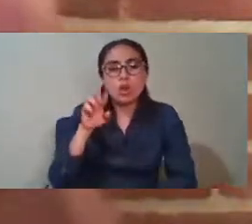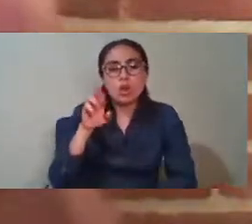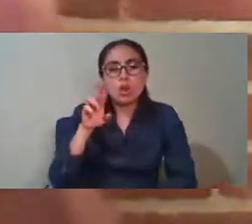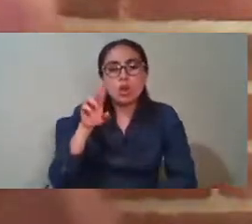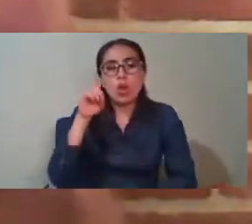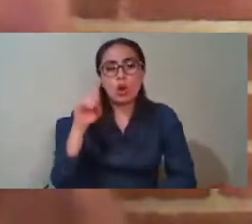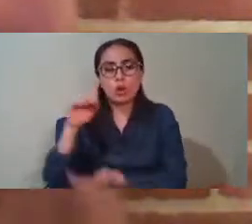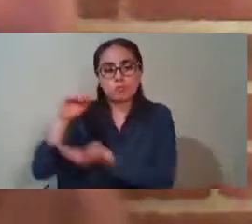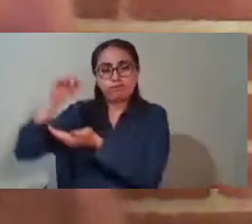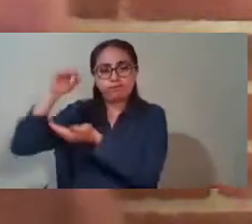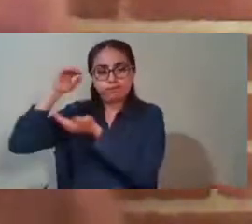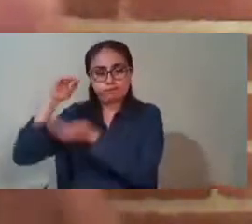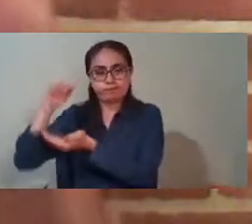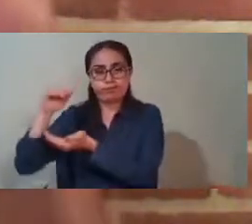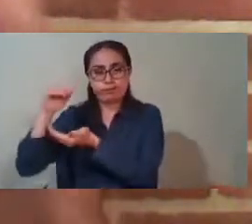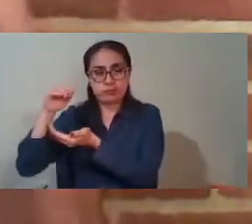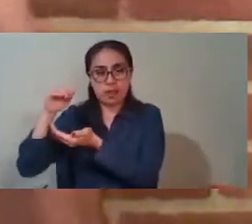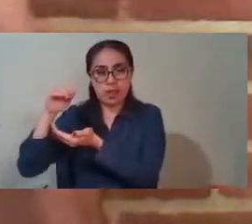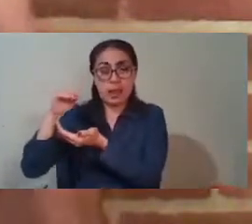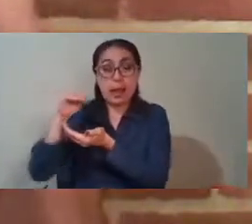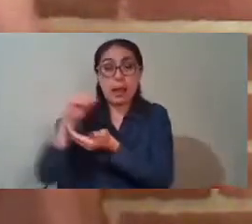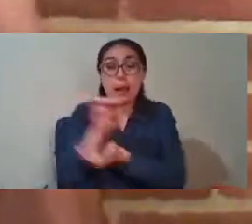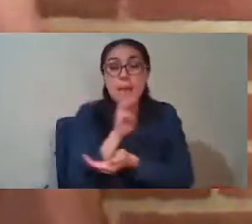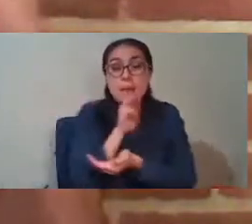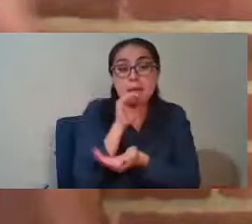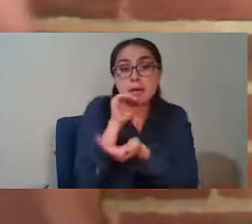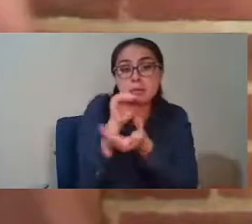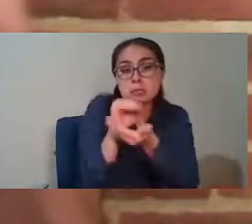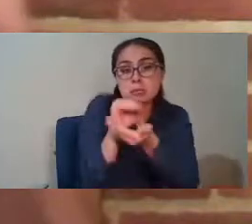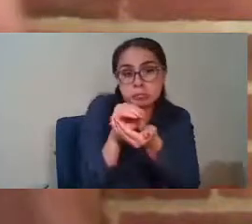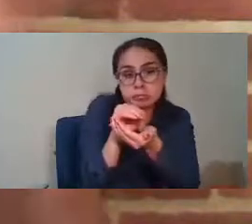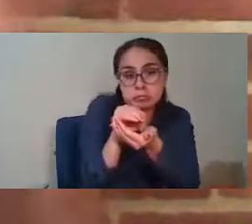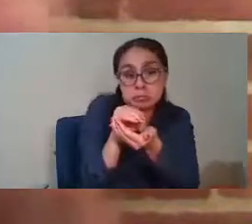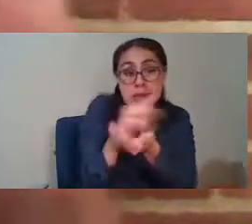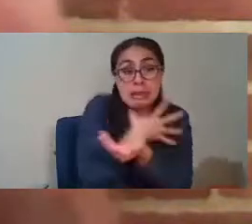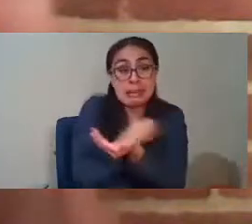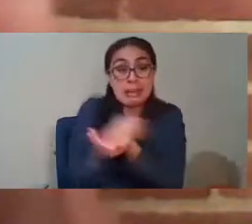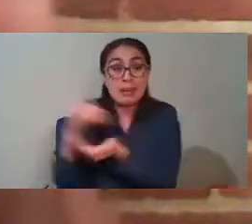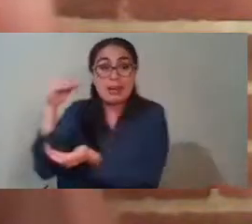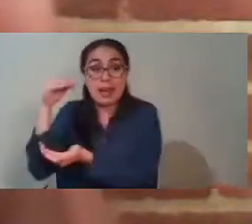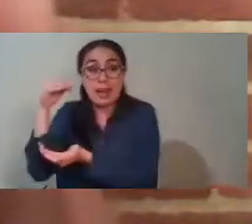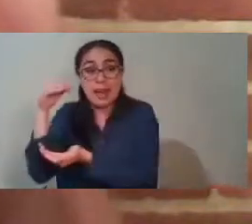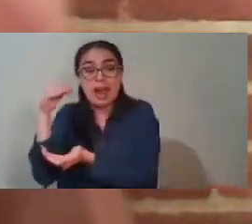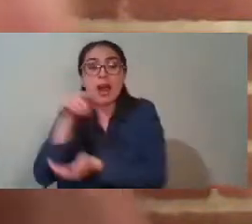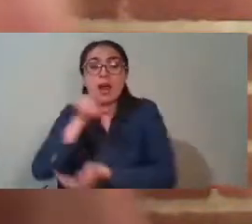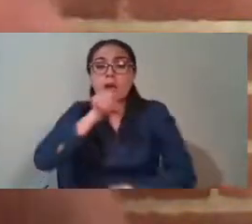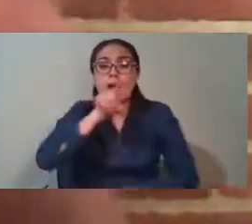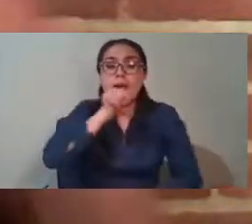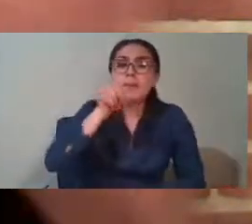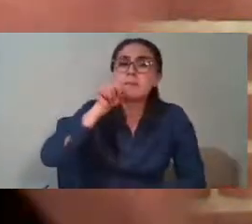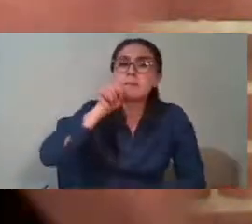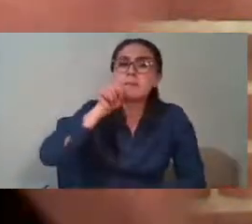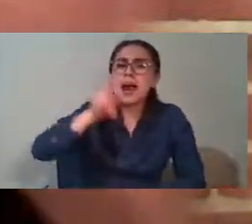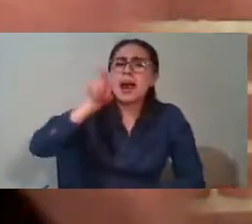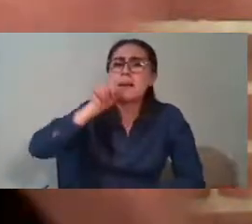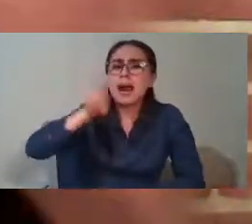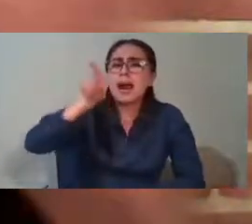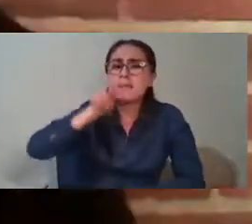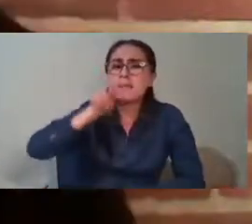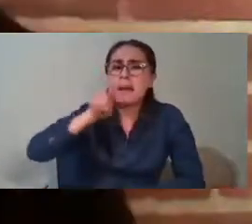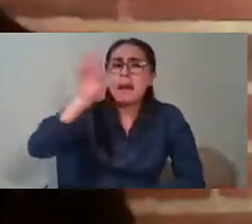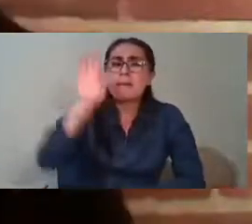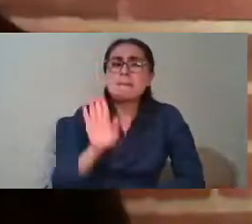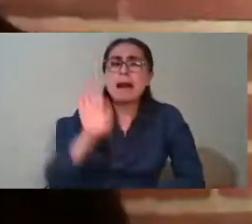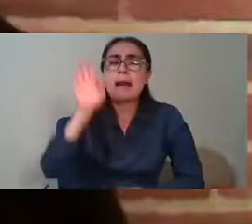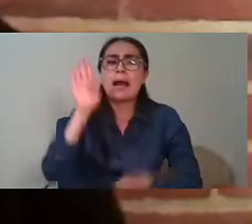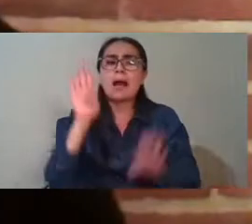es así y el hijo es así. Y el hijo grita, mimetizado seguramente con el